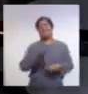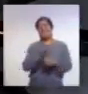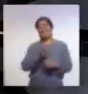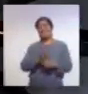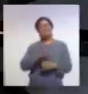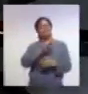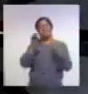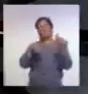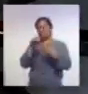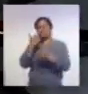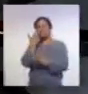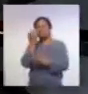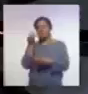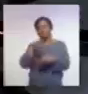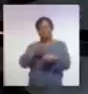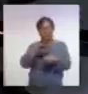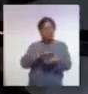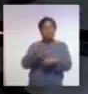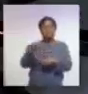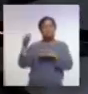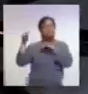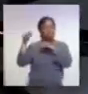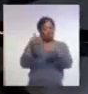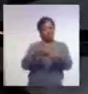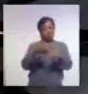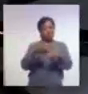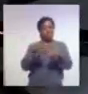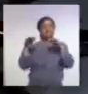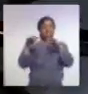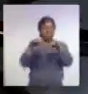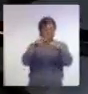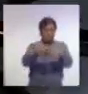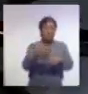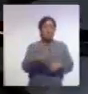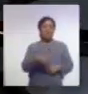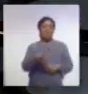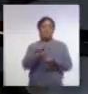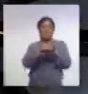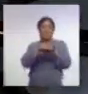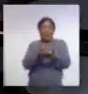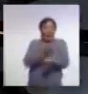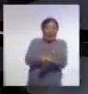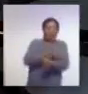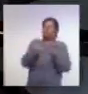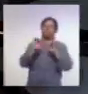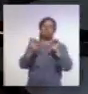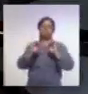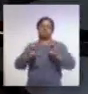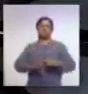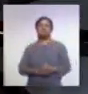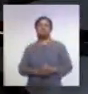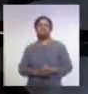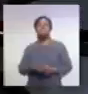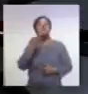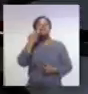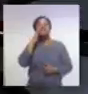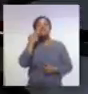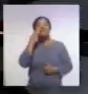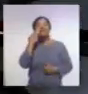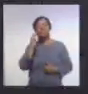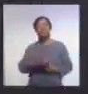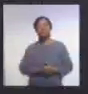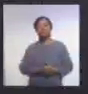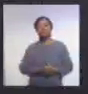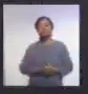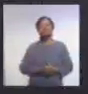ya anotarse, llegar ahí directamente, no necesitan hacer ningún registro ni nada. No, mira, de hecho, en Facebook, en la página